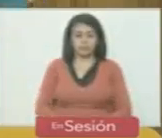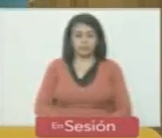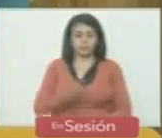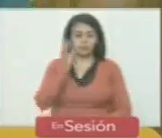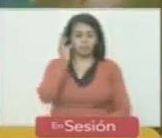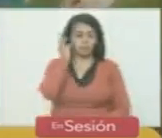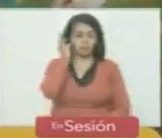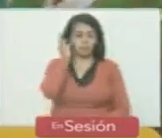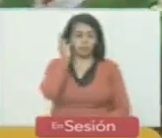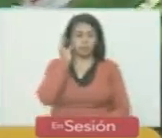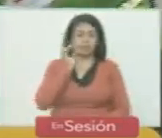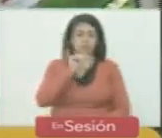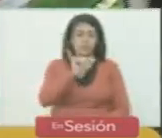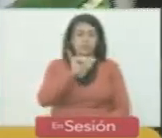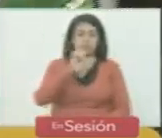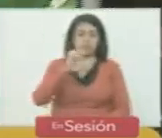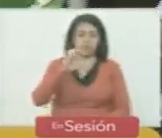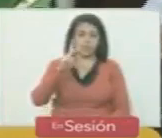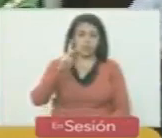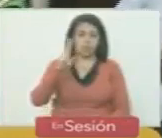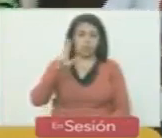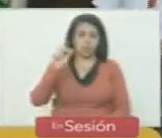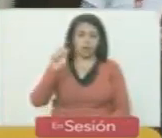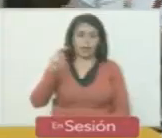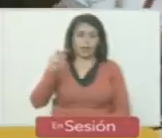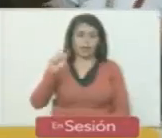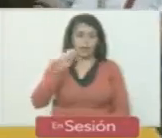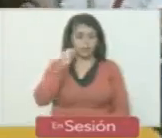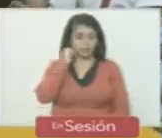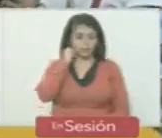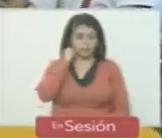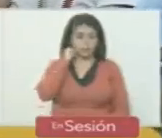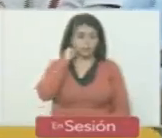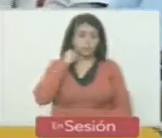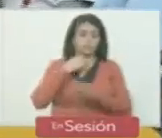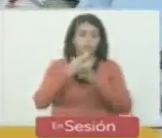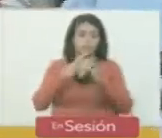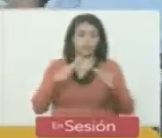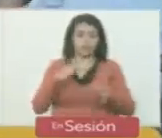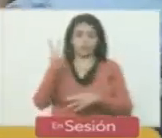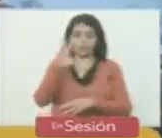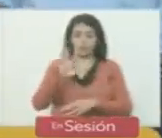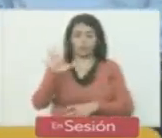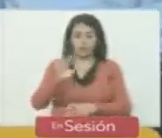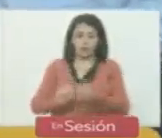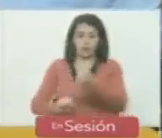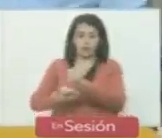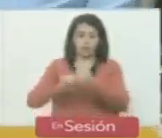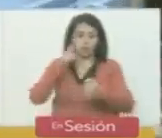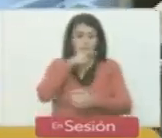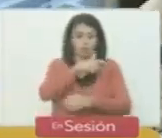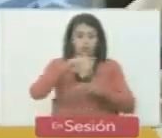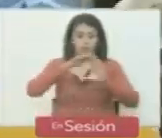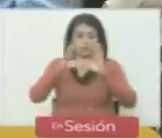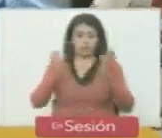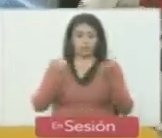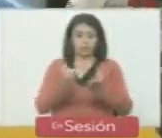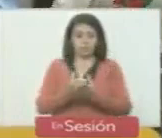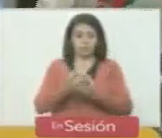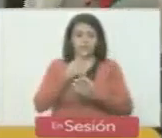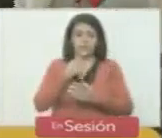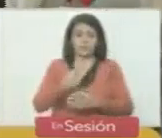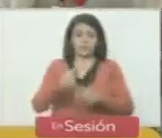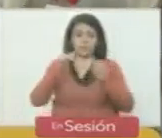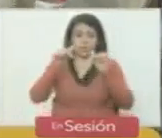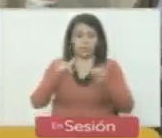mujer yecuana amazónica de Venezuela, en solidaridad con los pueblos del mundo, decimos